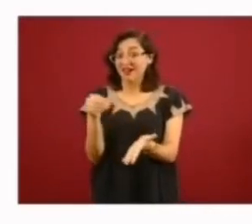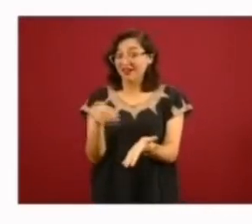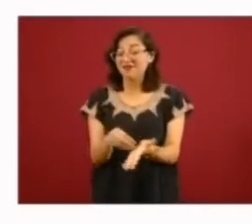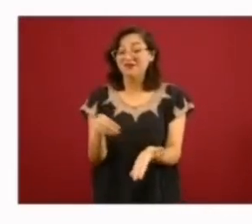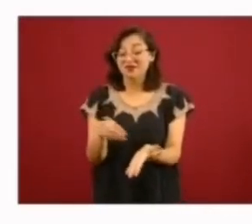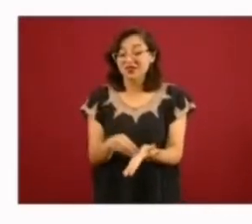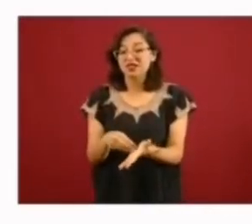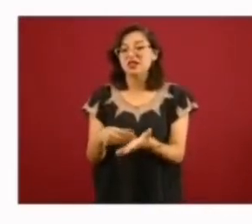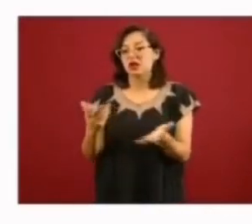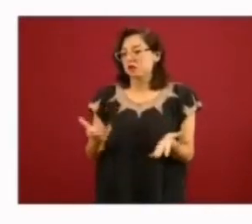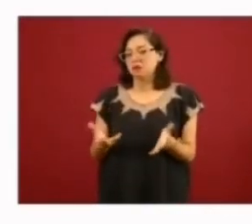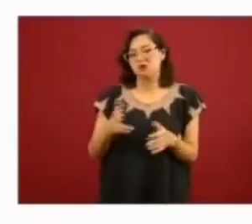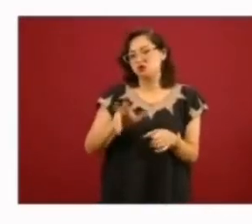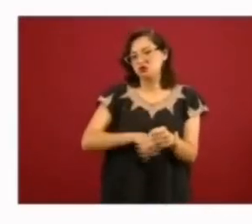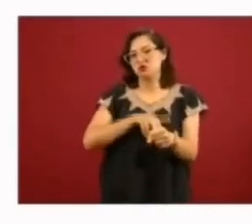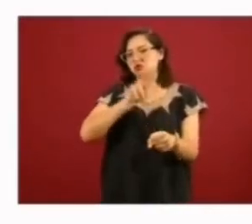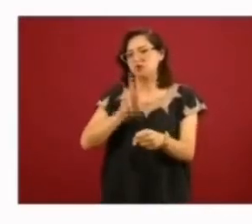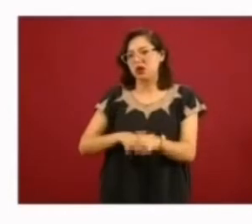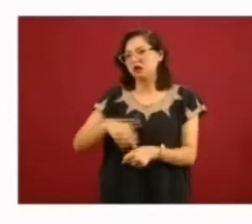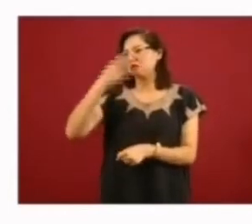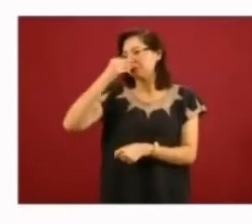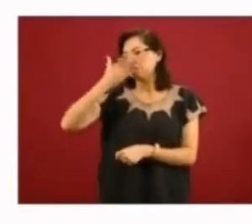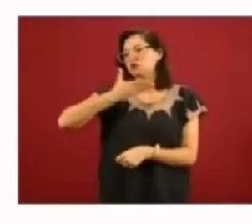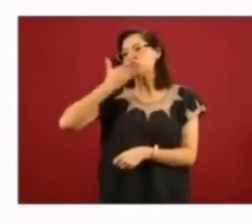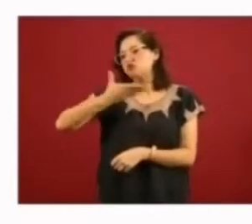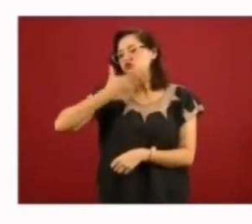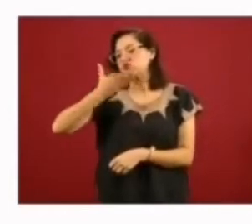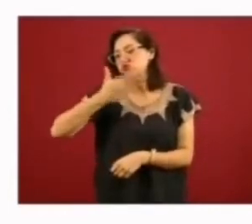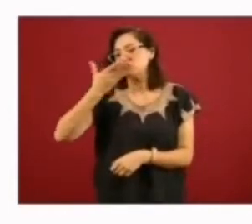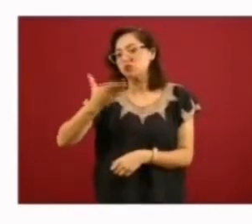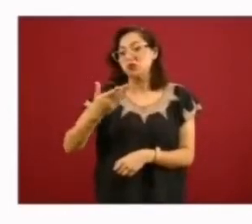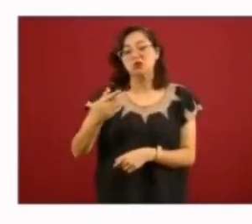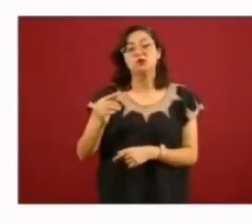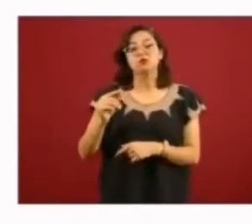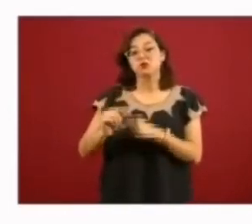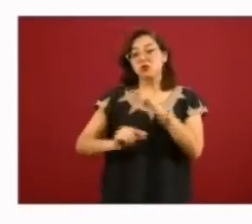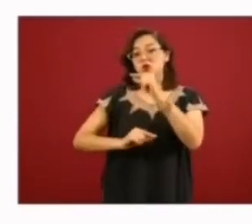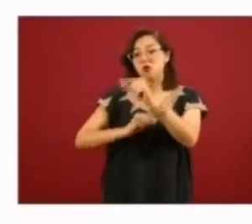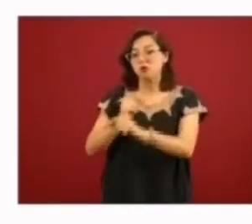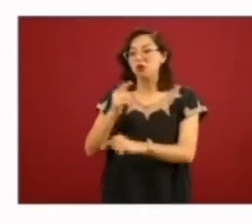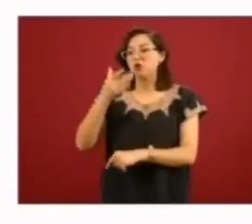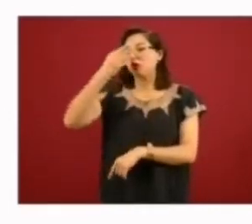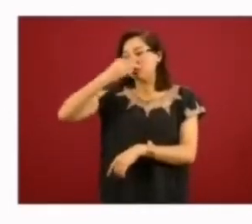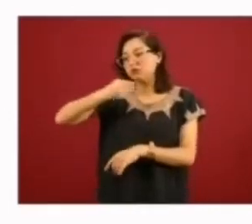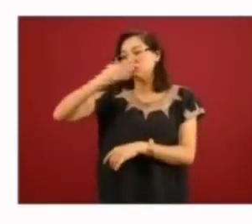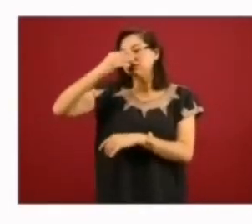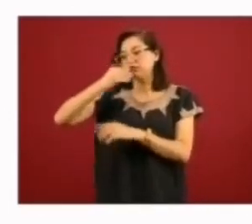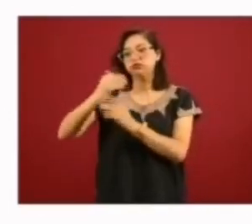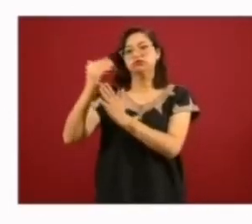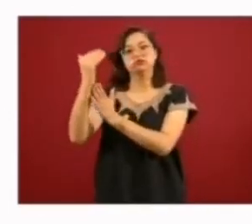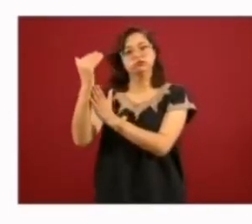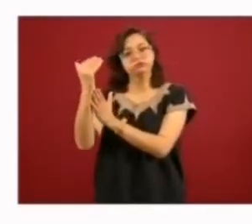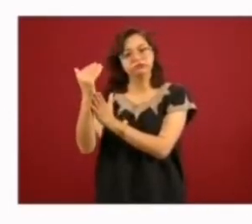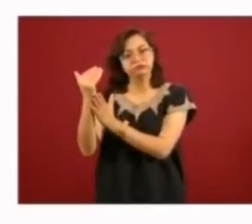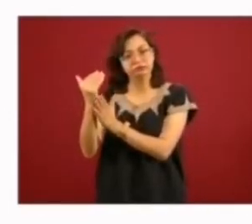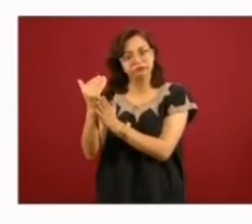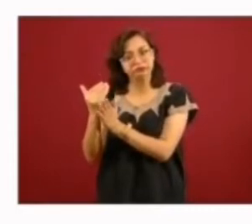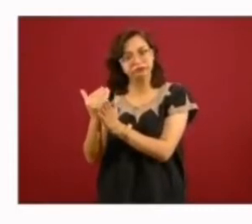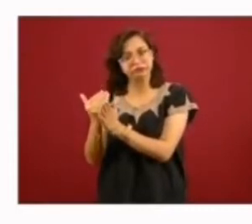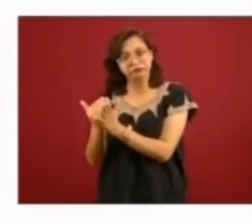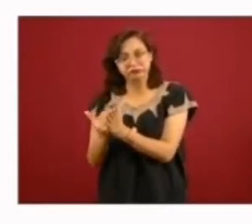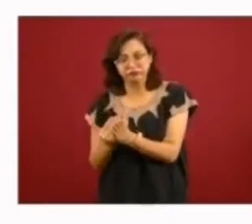ordinaria o estacional de influenza. Sin embargo, ahorita ya se redujo sustancialmente la contribución del virus influenza y